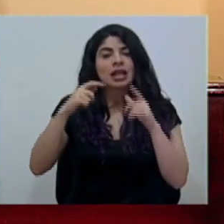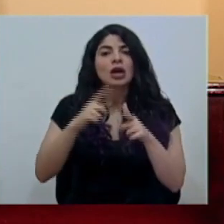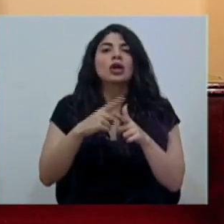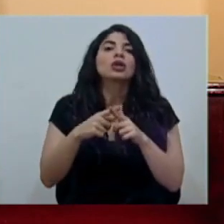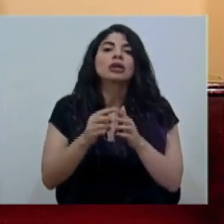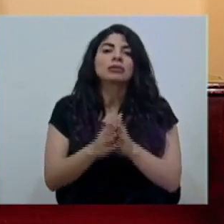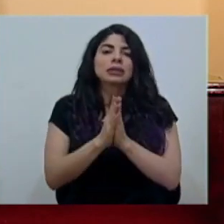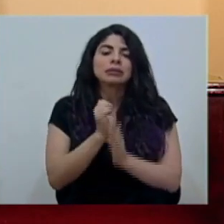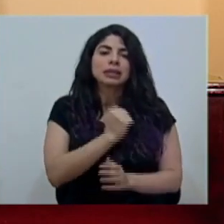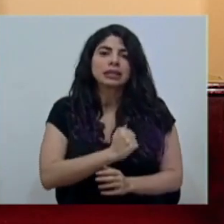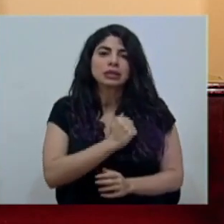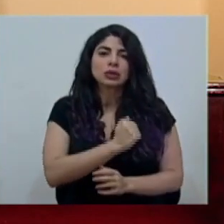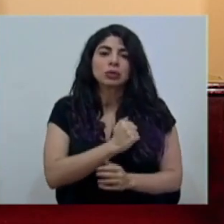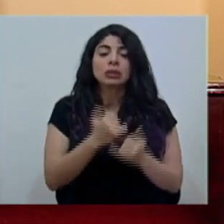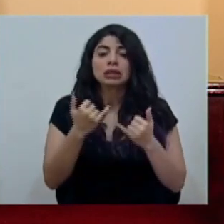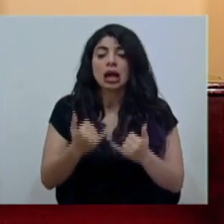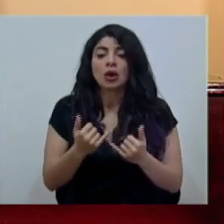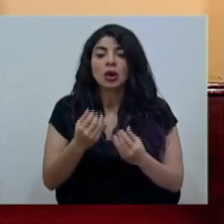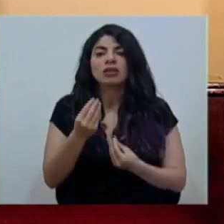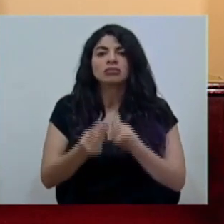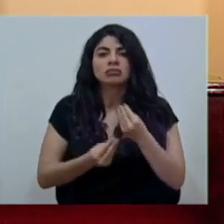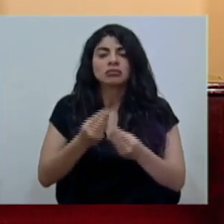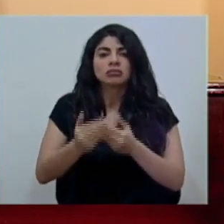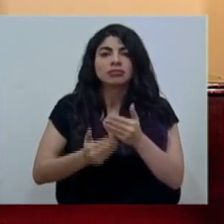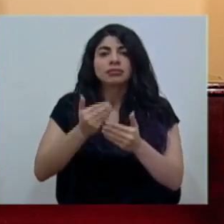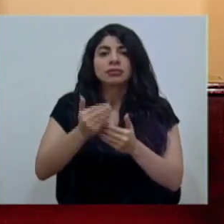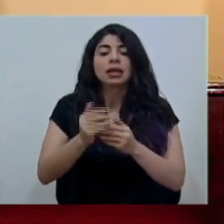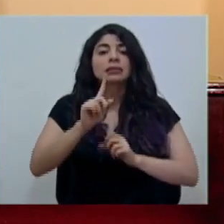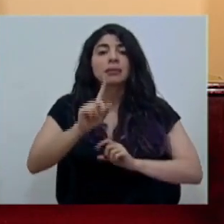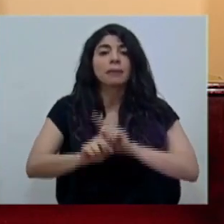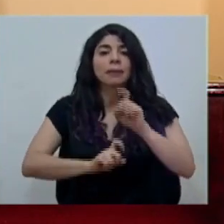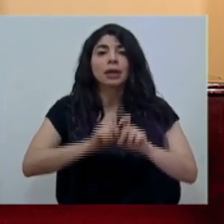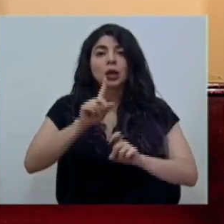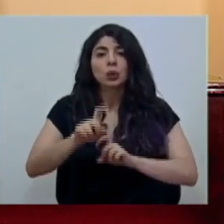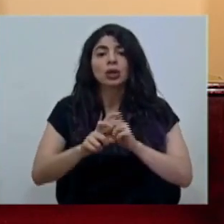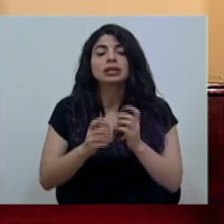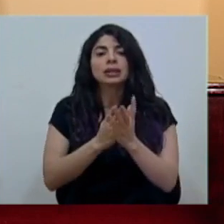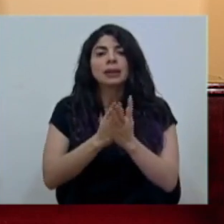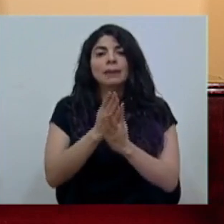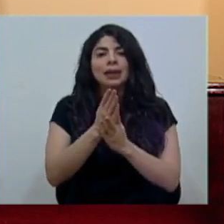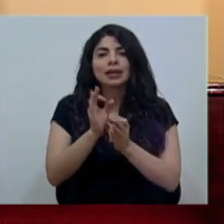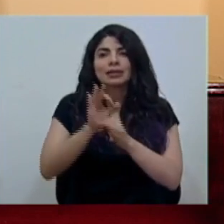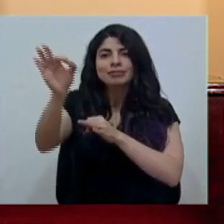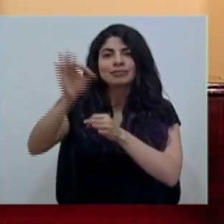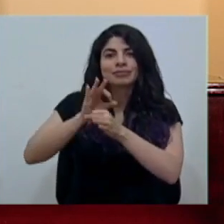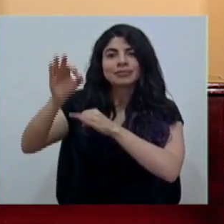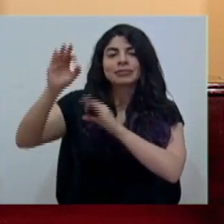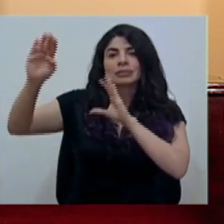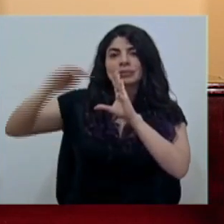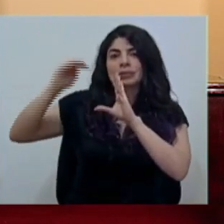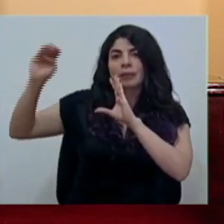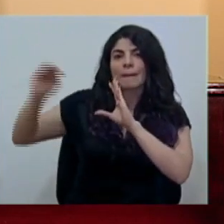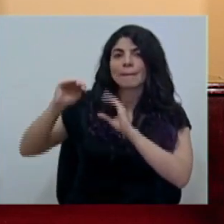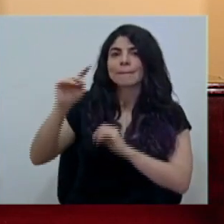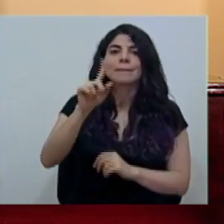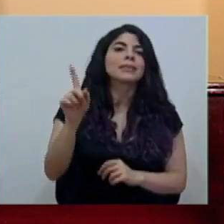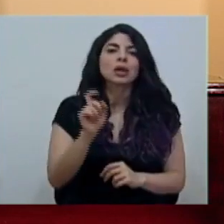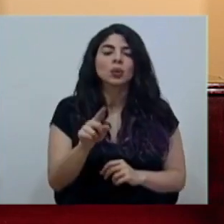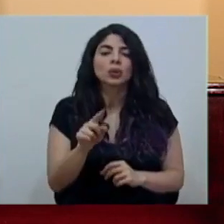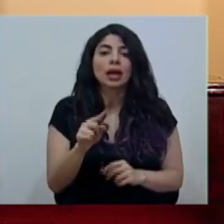disculpas. Vamos a proceder entonces con las consultas de los medios regionales que nos han llegado por parte